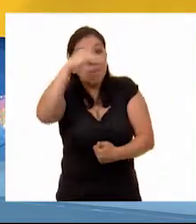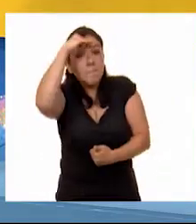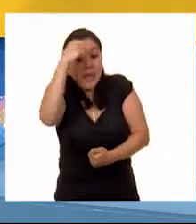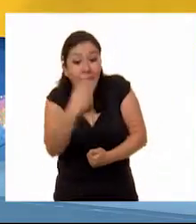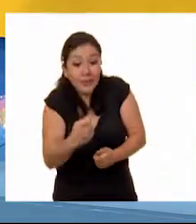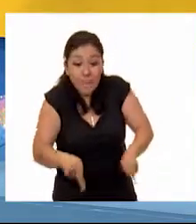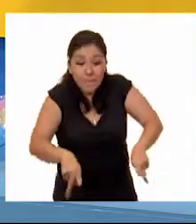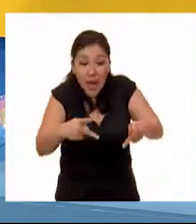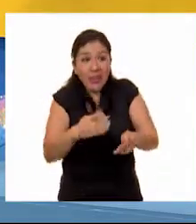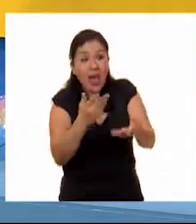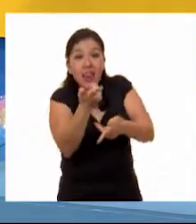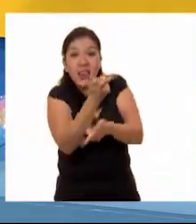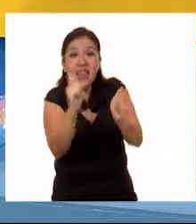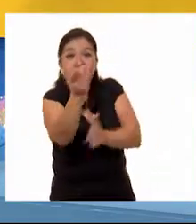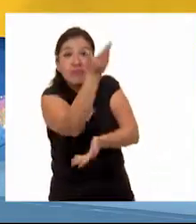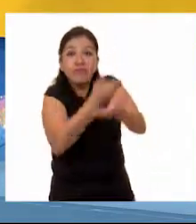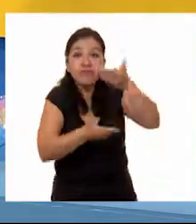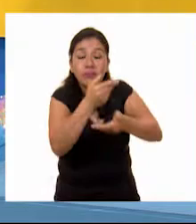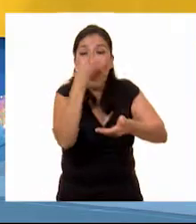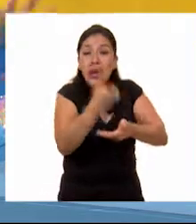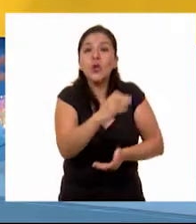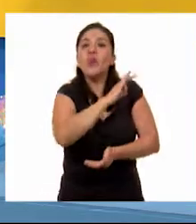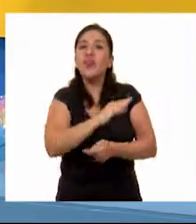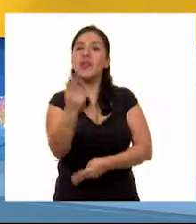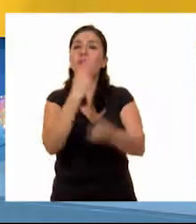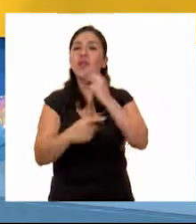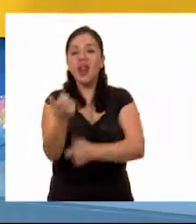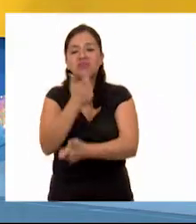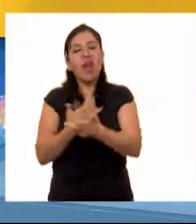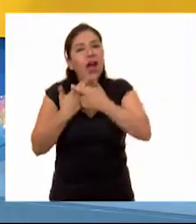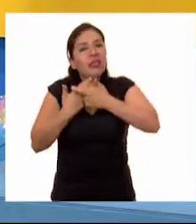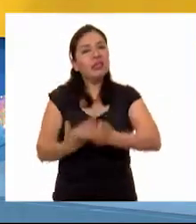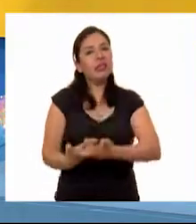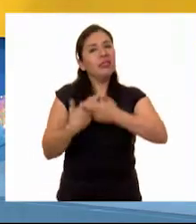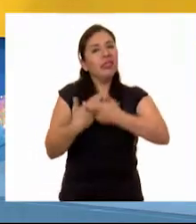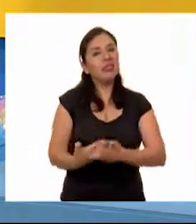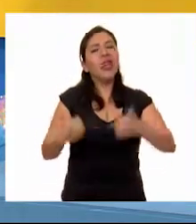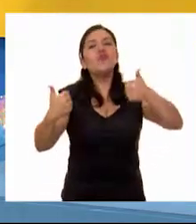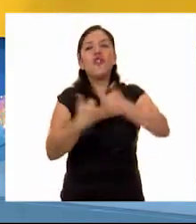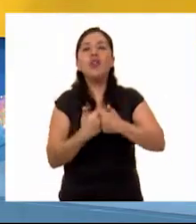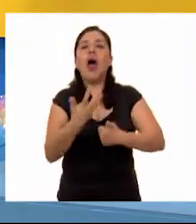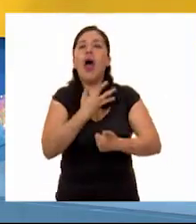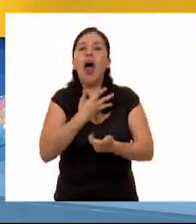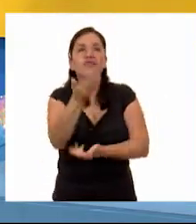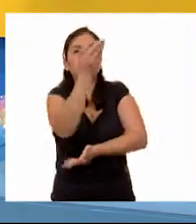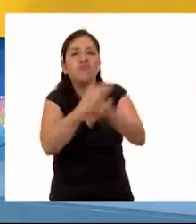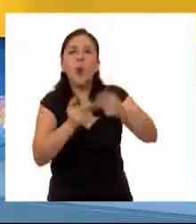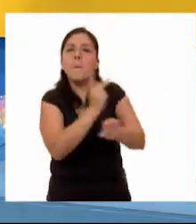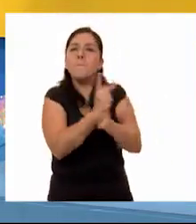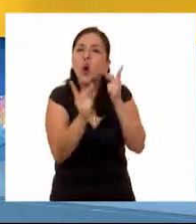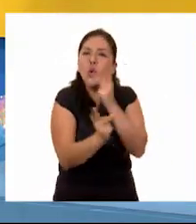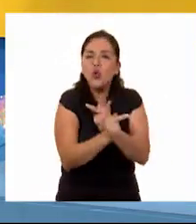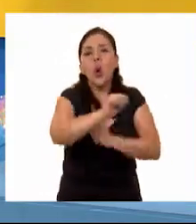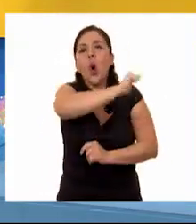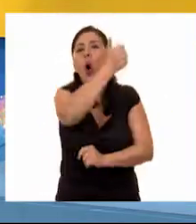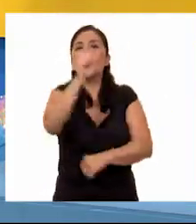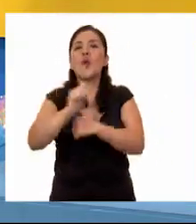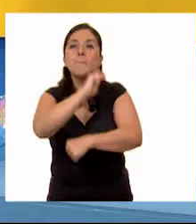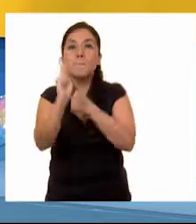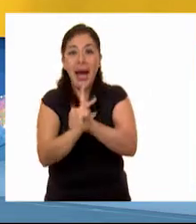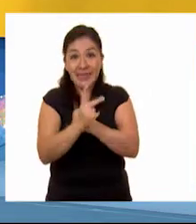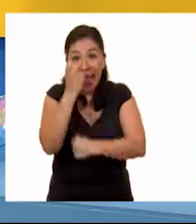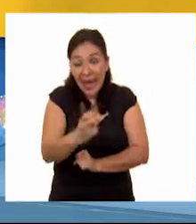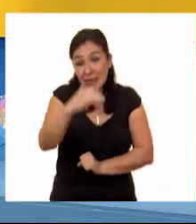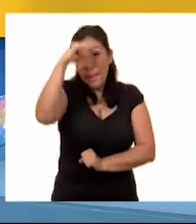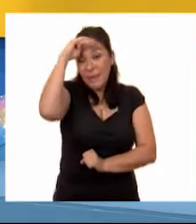modelo económico, la libre competencia generaba el crecimiento económico mediante el intercambio de mercancías en nuevos mercados.